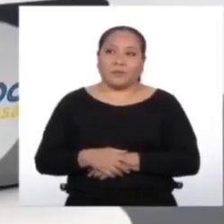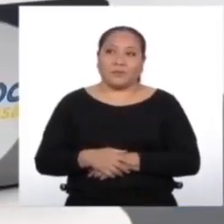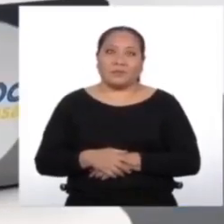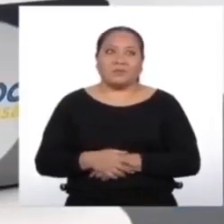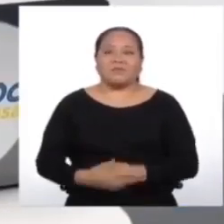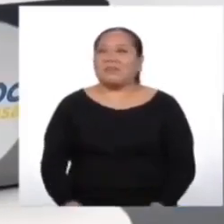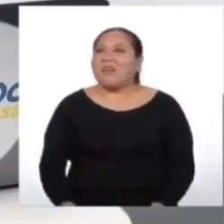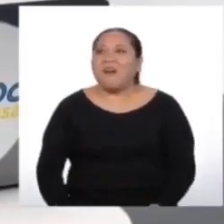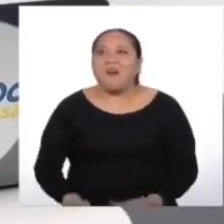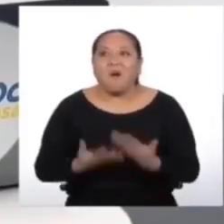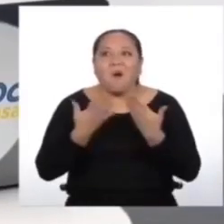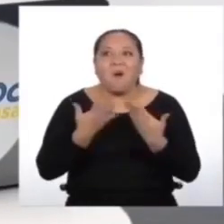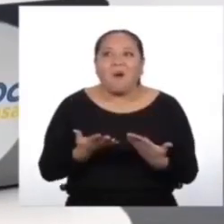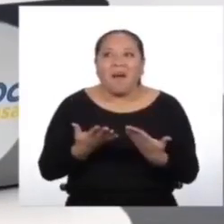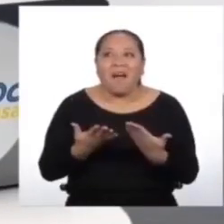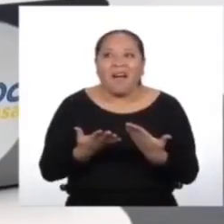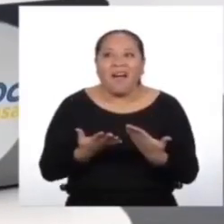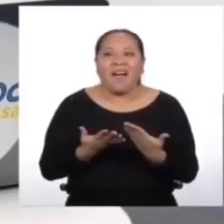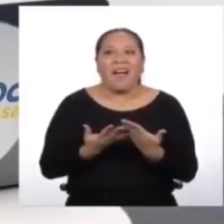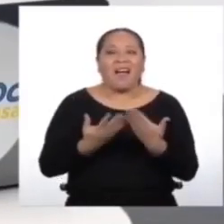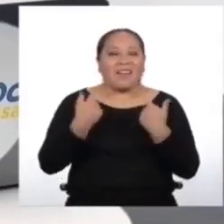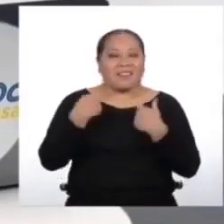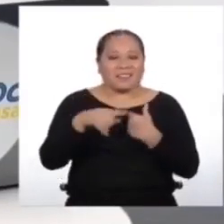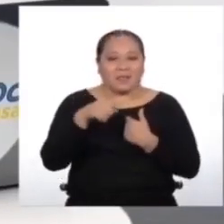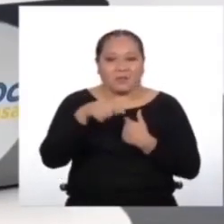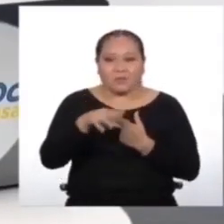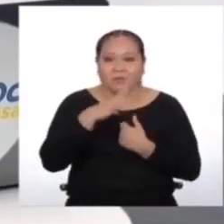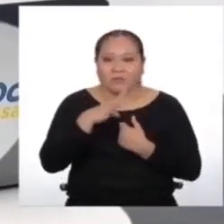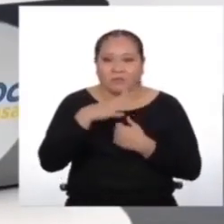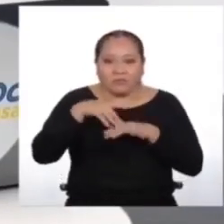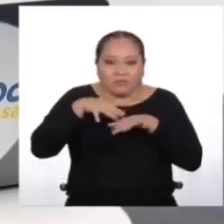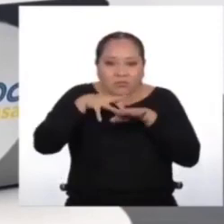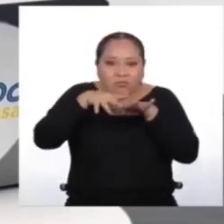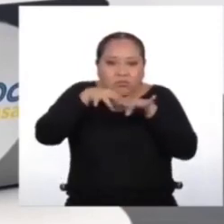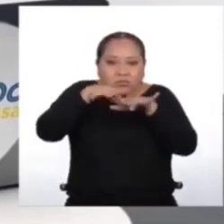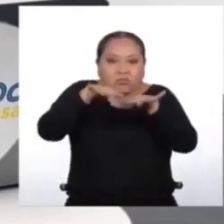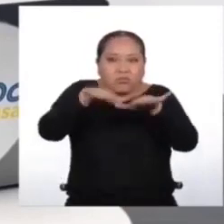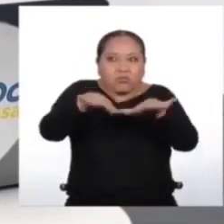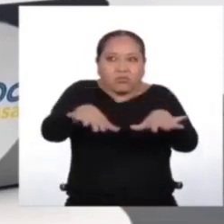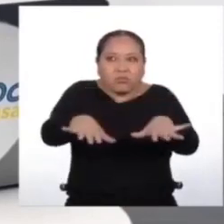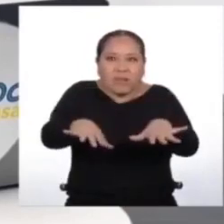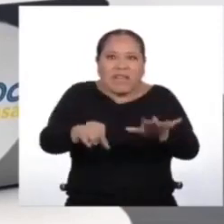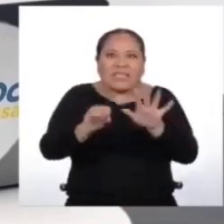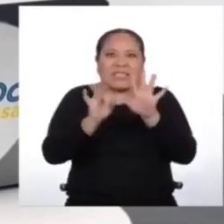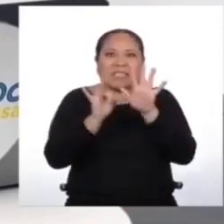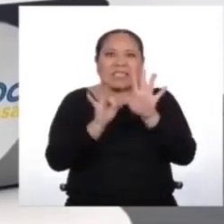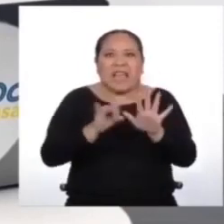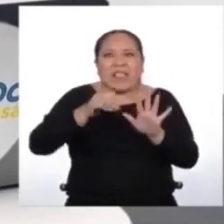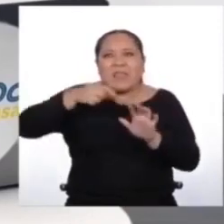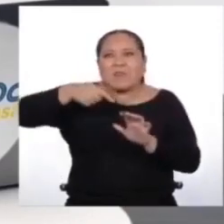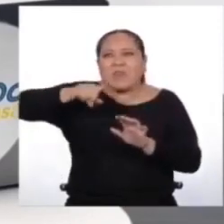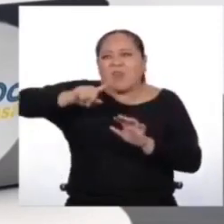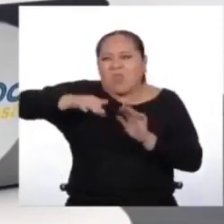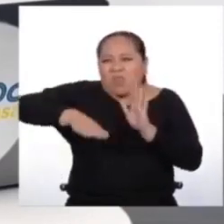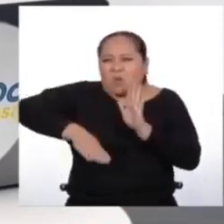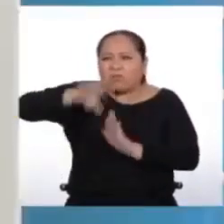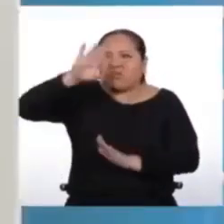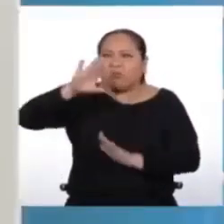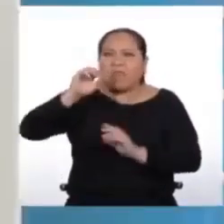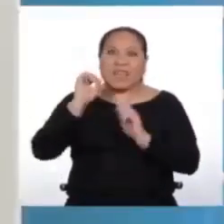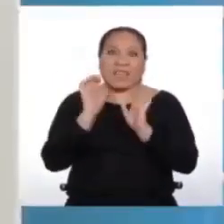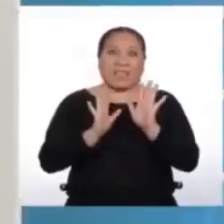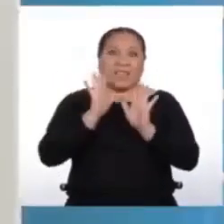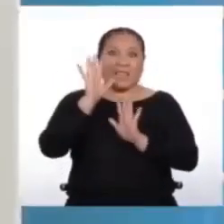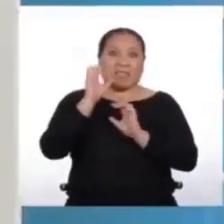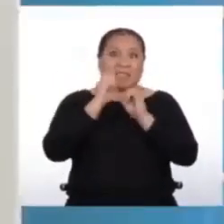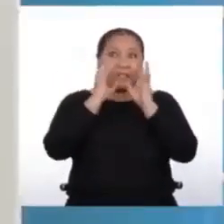¡No puede ser! Estamos hablando de que la cadena incluiría más de 7 millones de favores al terminar los 15 días.